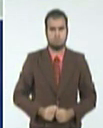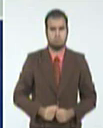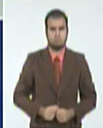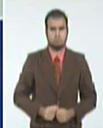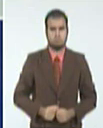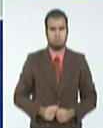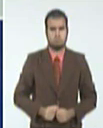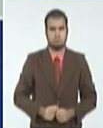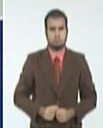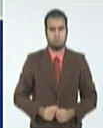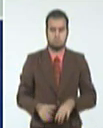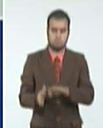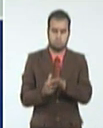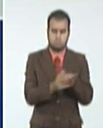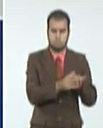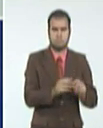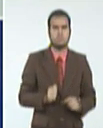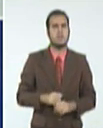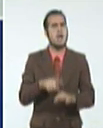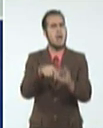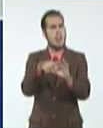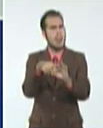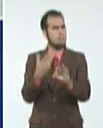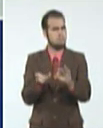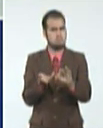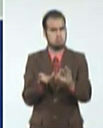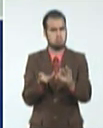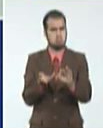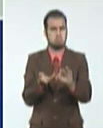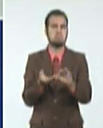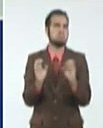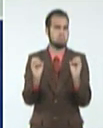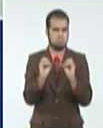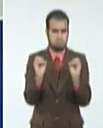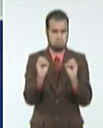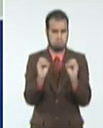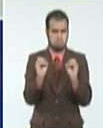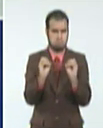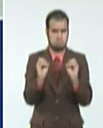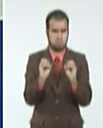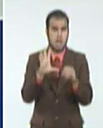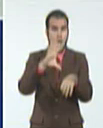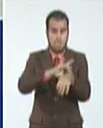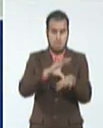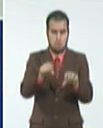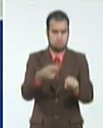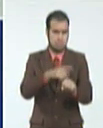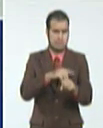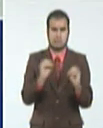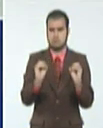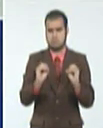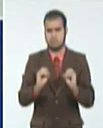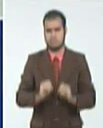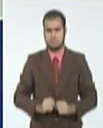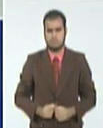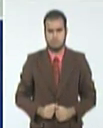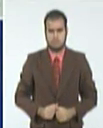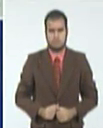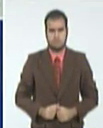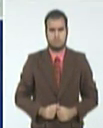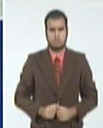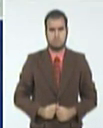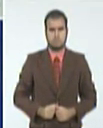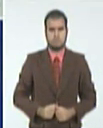especial Isla de la Juventud pues no diagnostica casos en el día de ayer. Y en